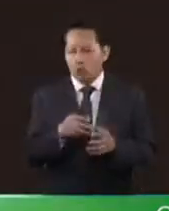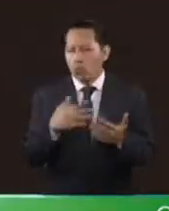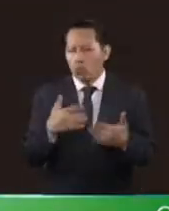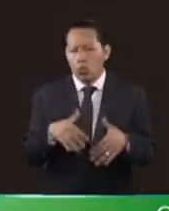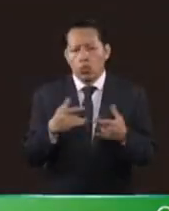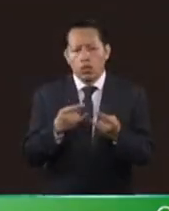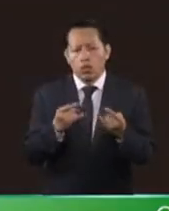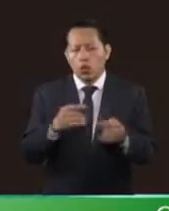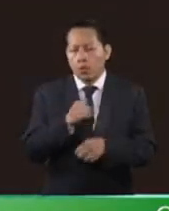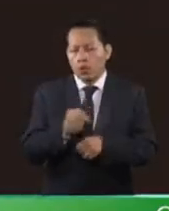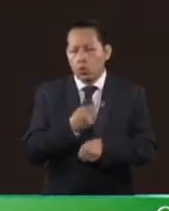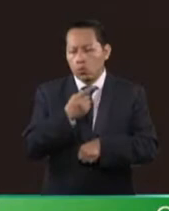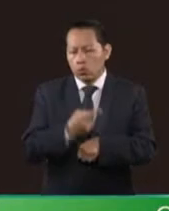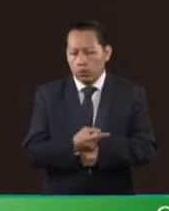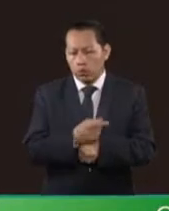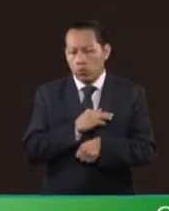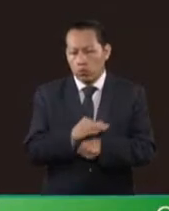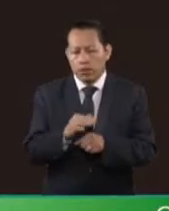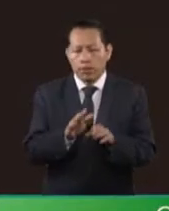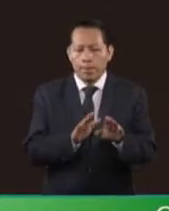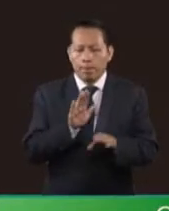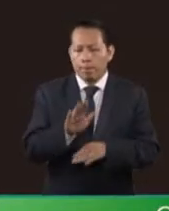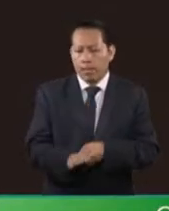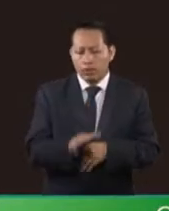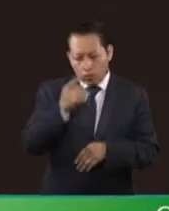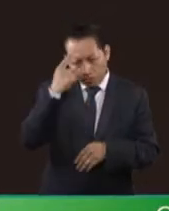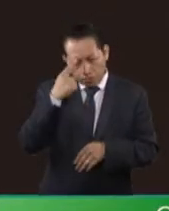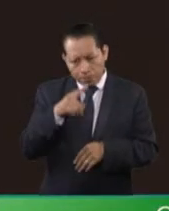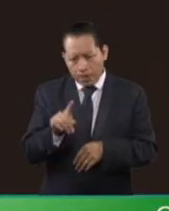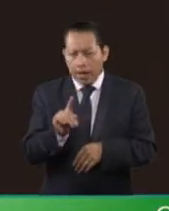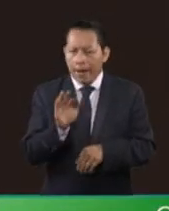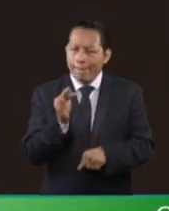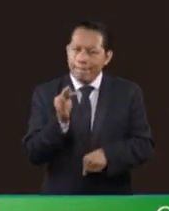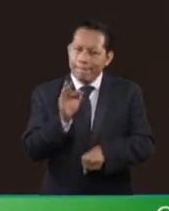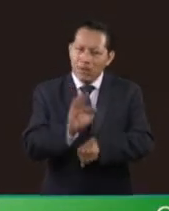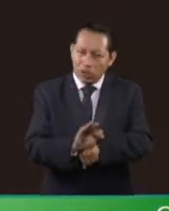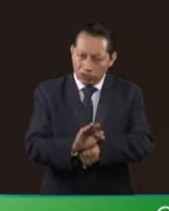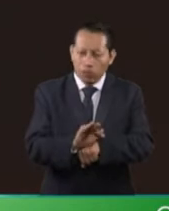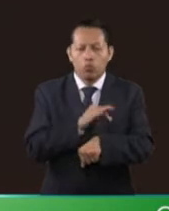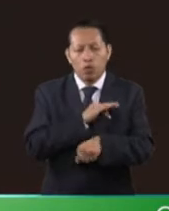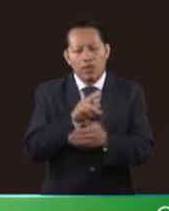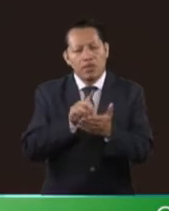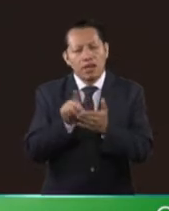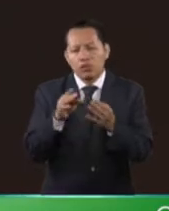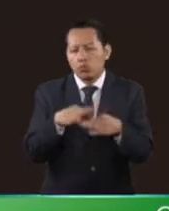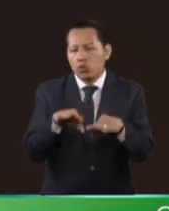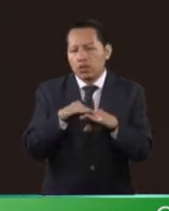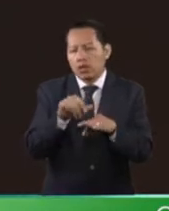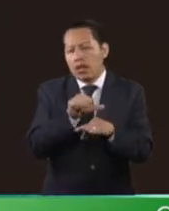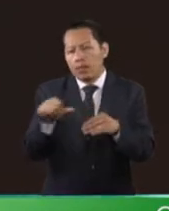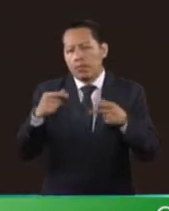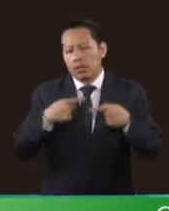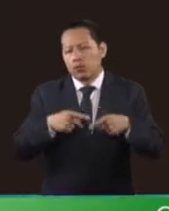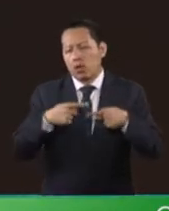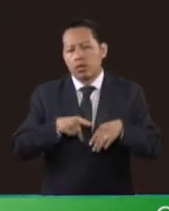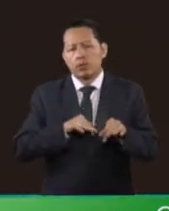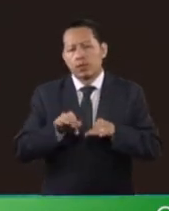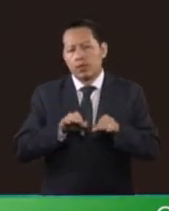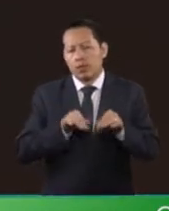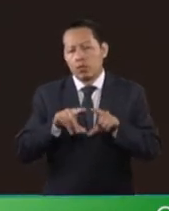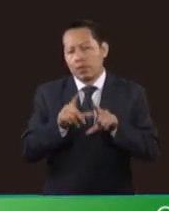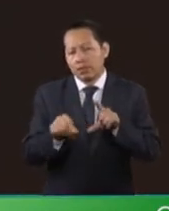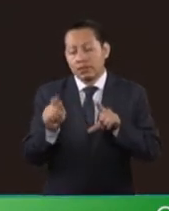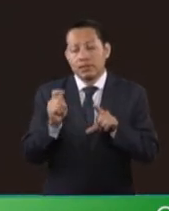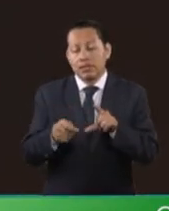un paso significativo en la protección y ampliación de un derecho fundamental para la clase trabajadora del país,